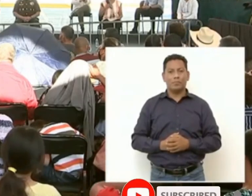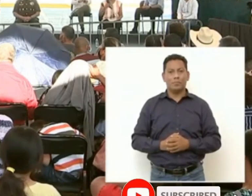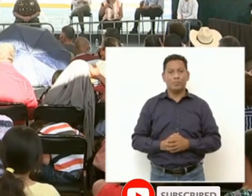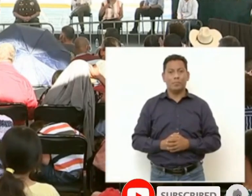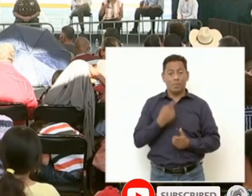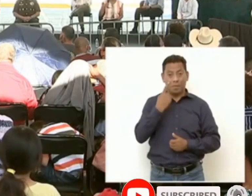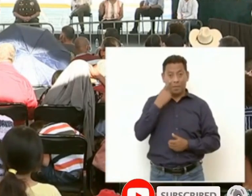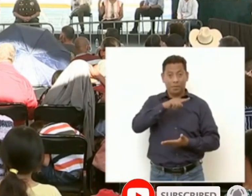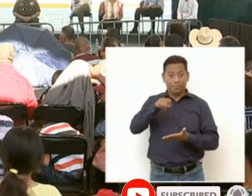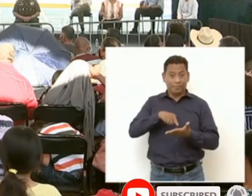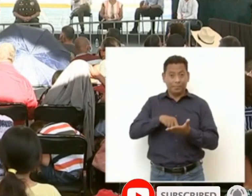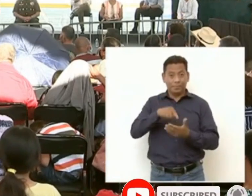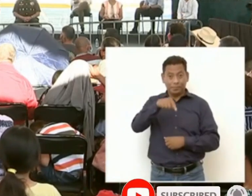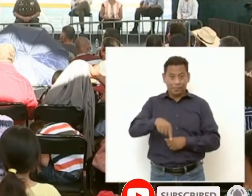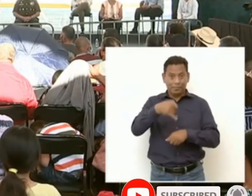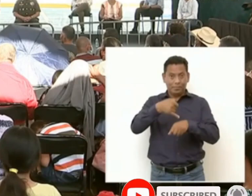Aquí en Iztapa,